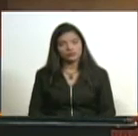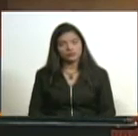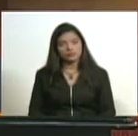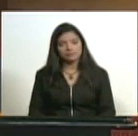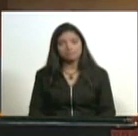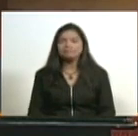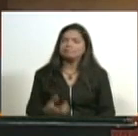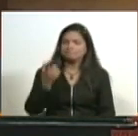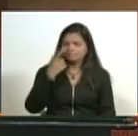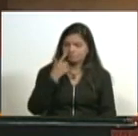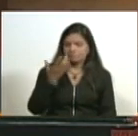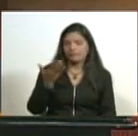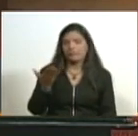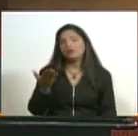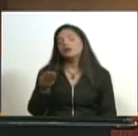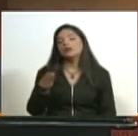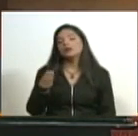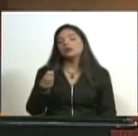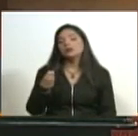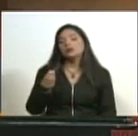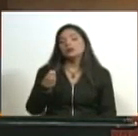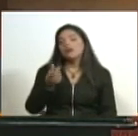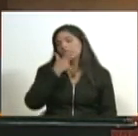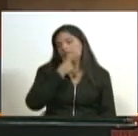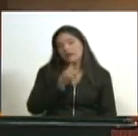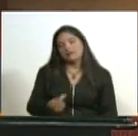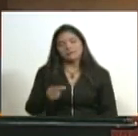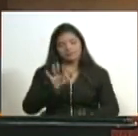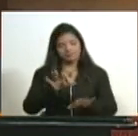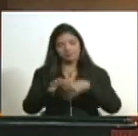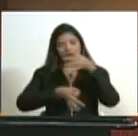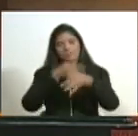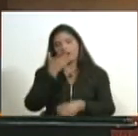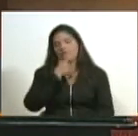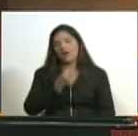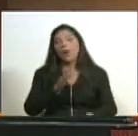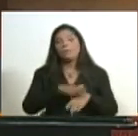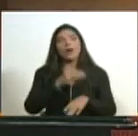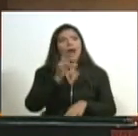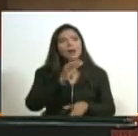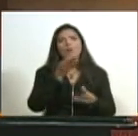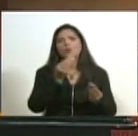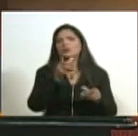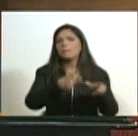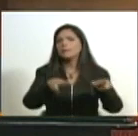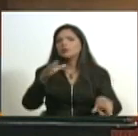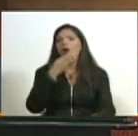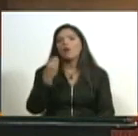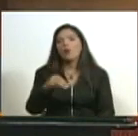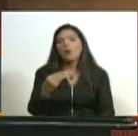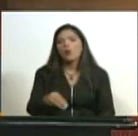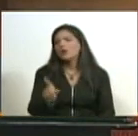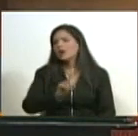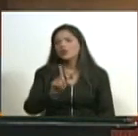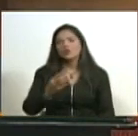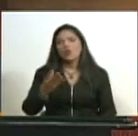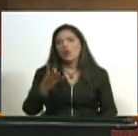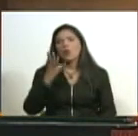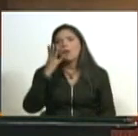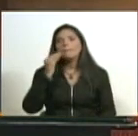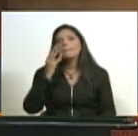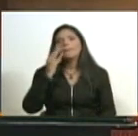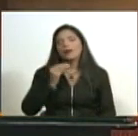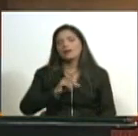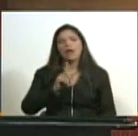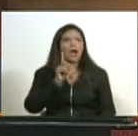vamos a poner la cosa más sencilla, pues, porque hay mucha gente joven que no vivió personalmente, y